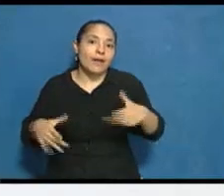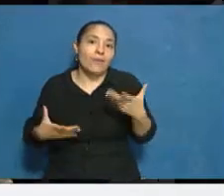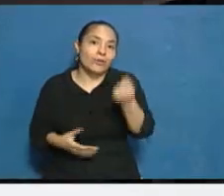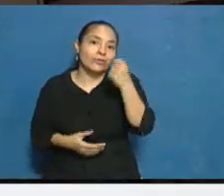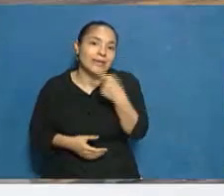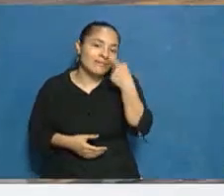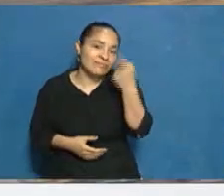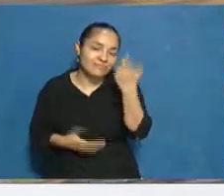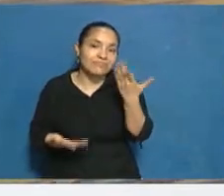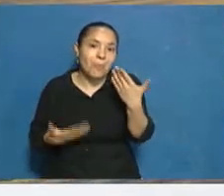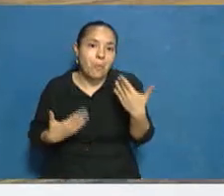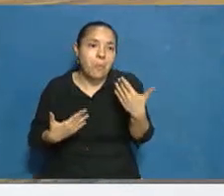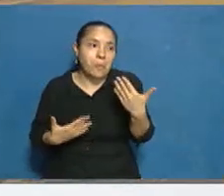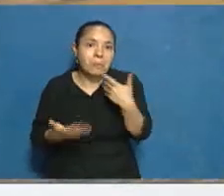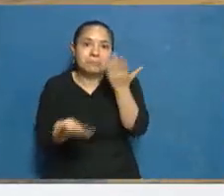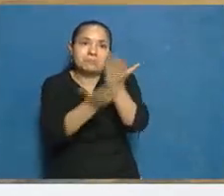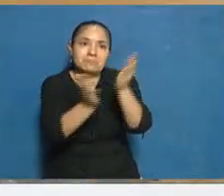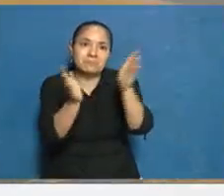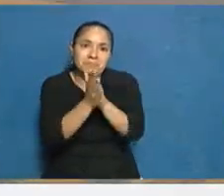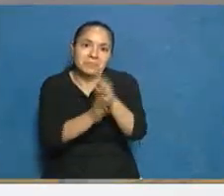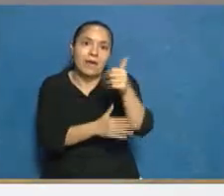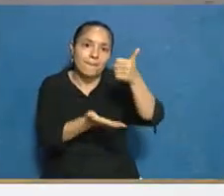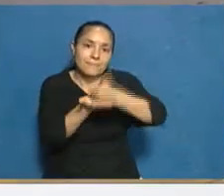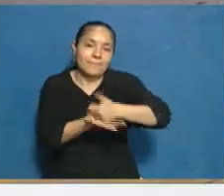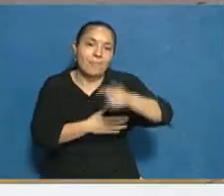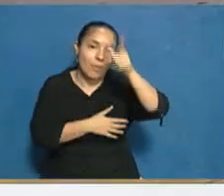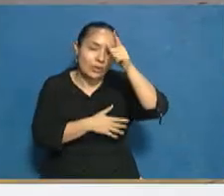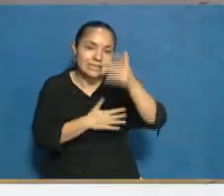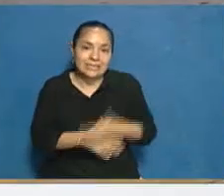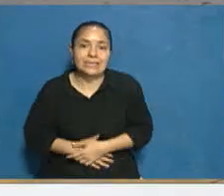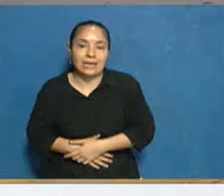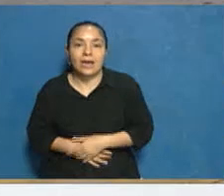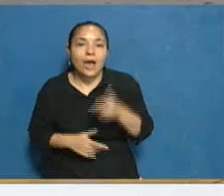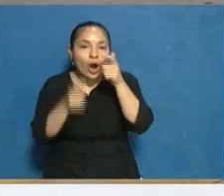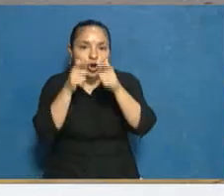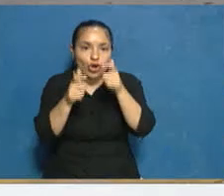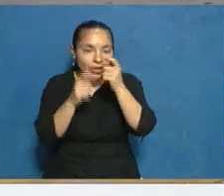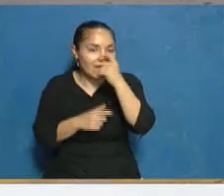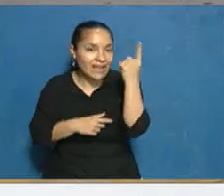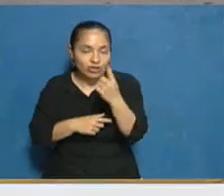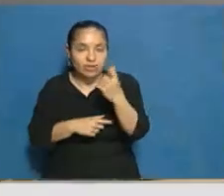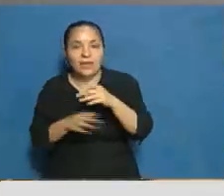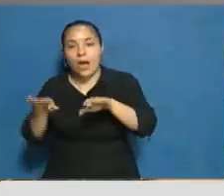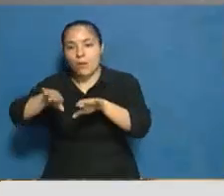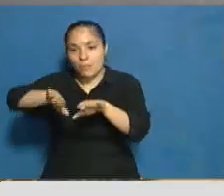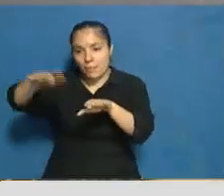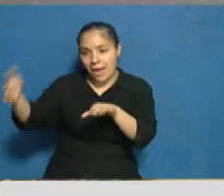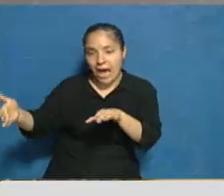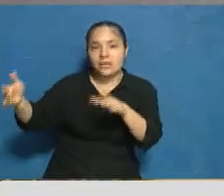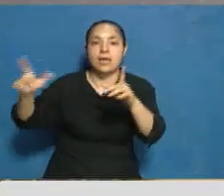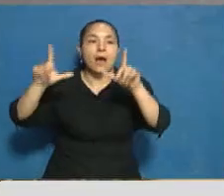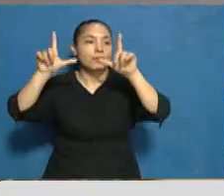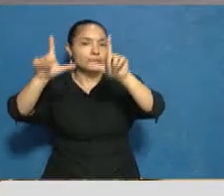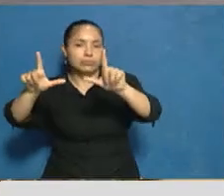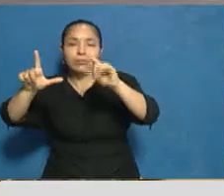oportunidad para poder avanzar con esto. Hay mucho control de velocidad, de vallas, de lomos de